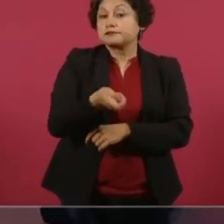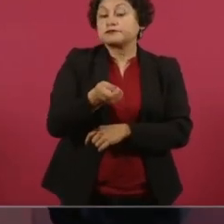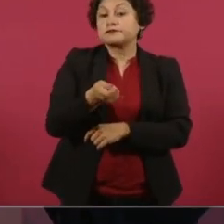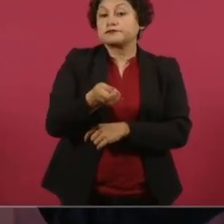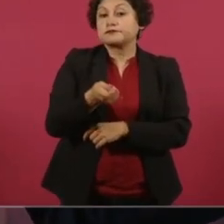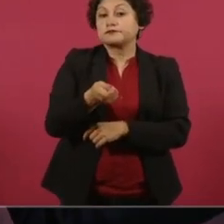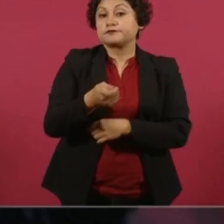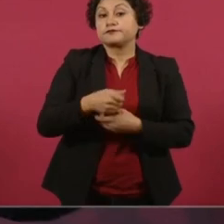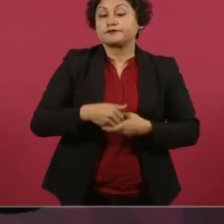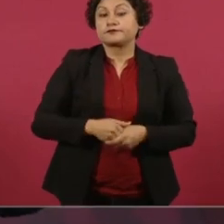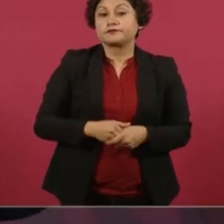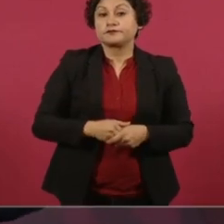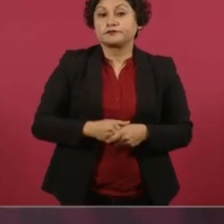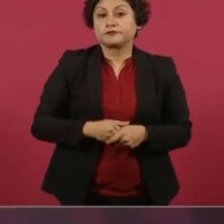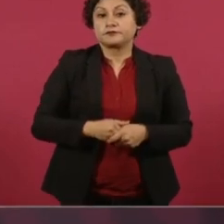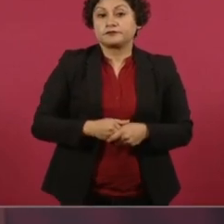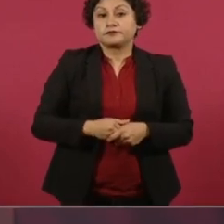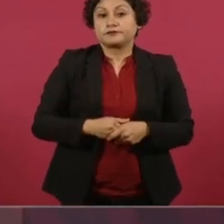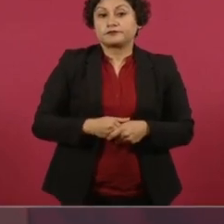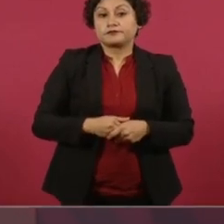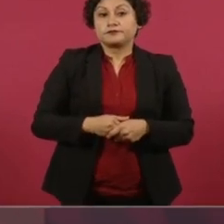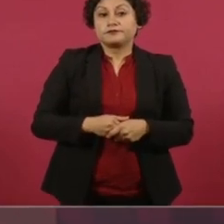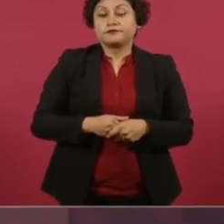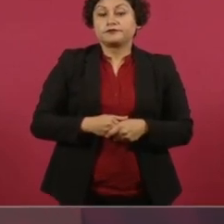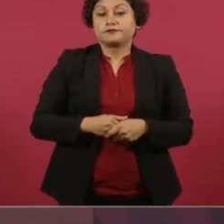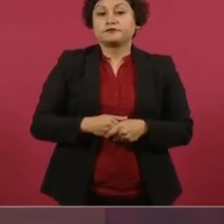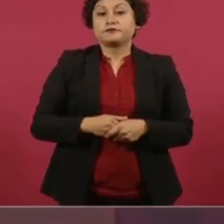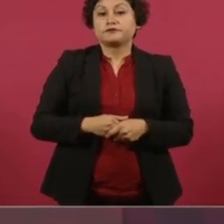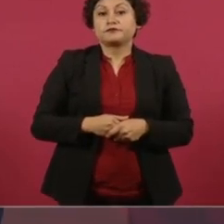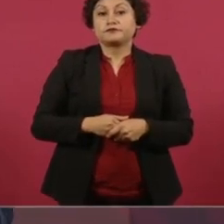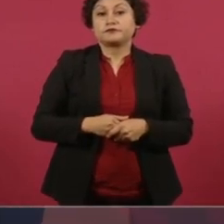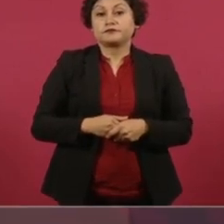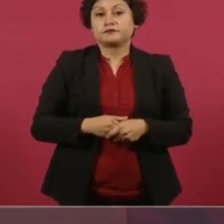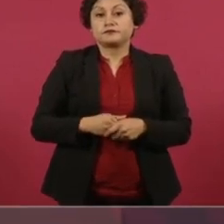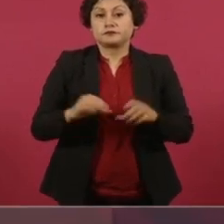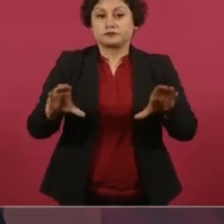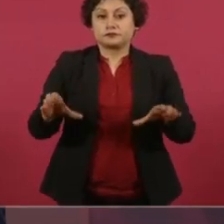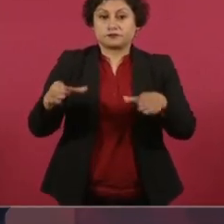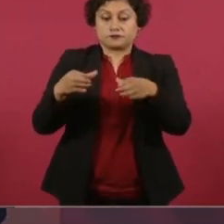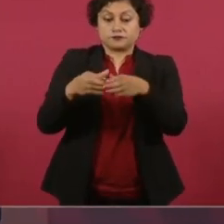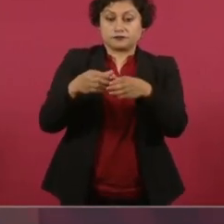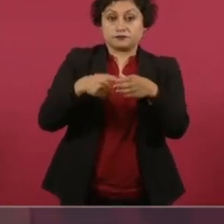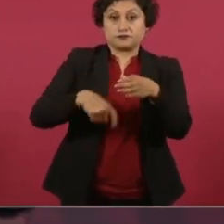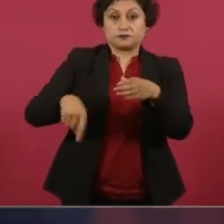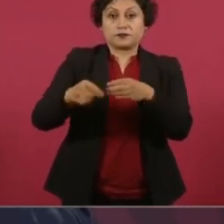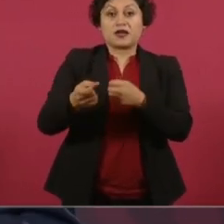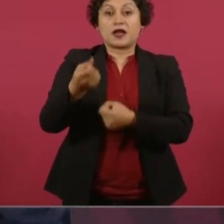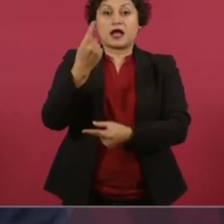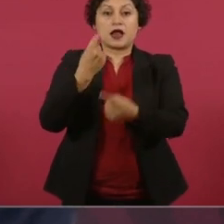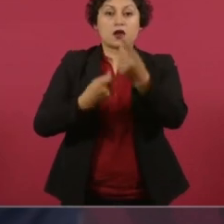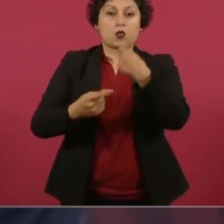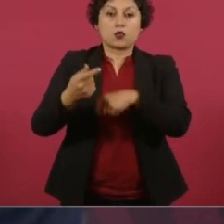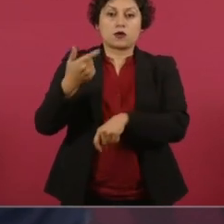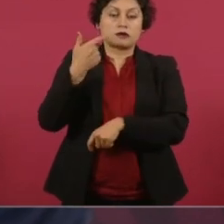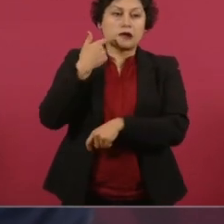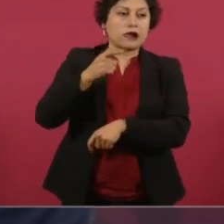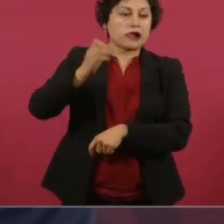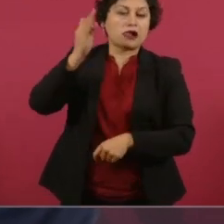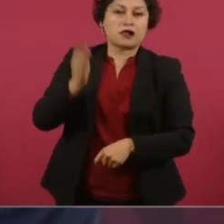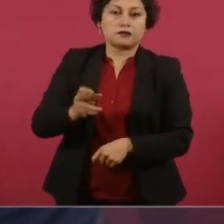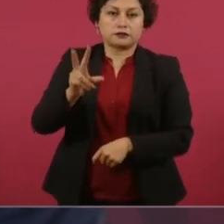hubo una resistencia todavía ayer.